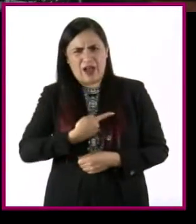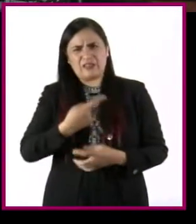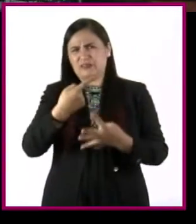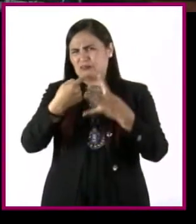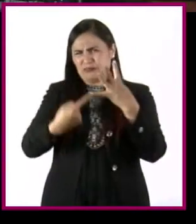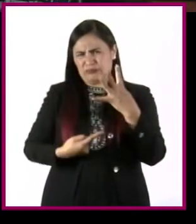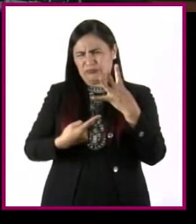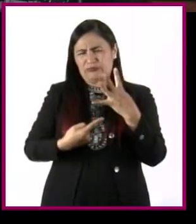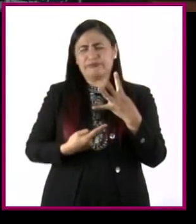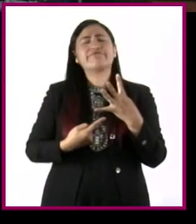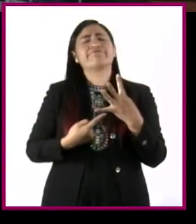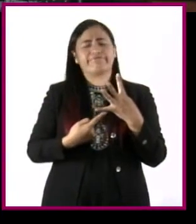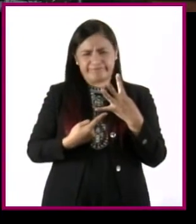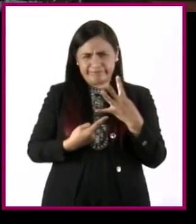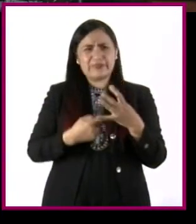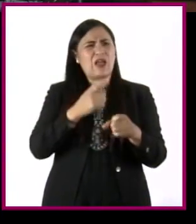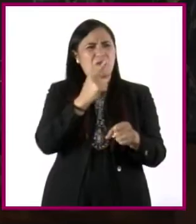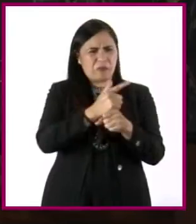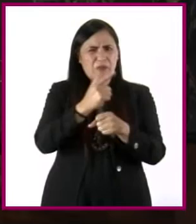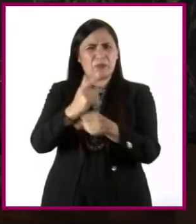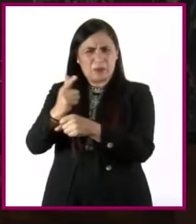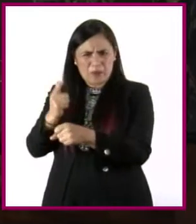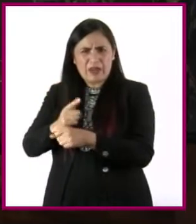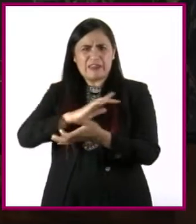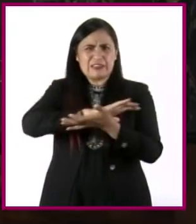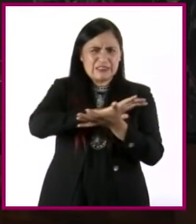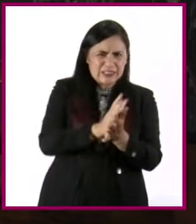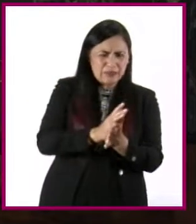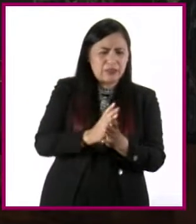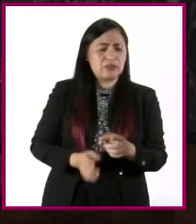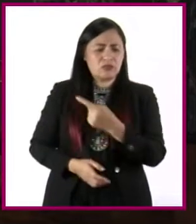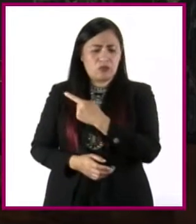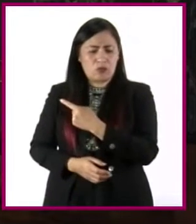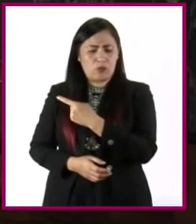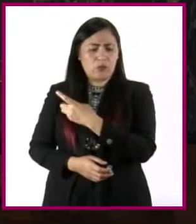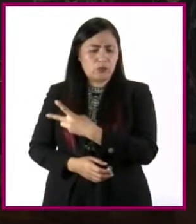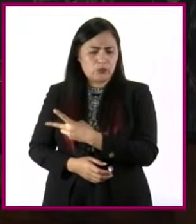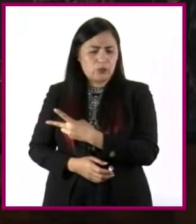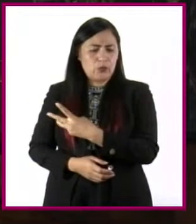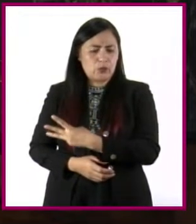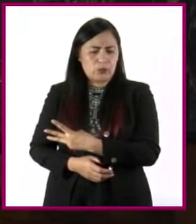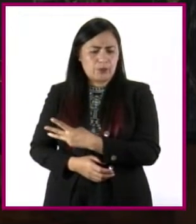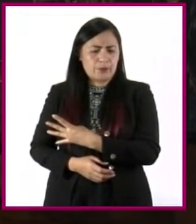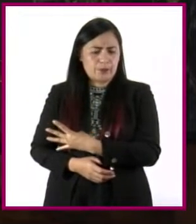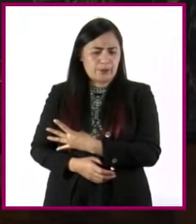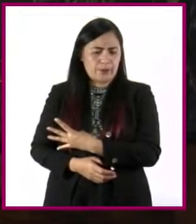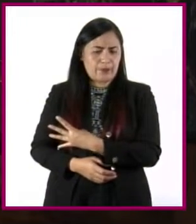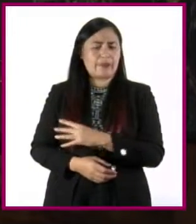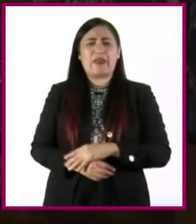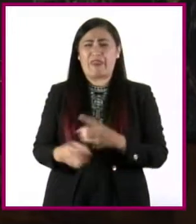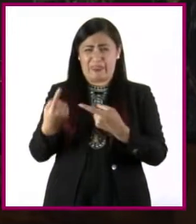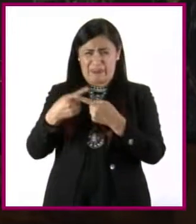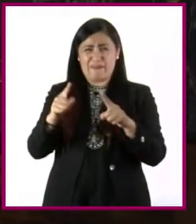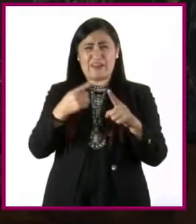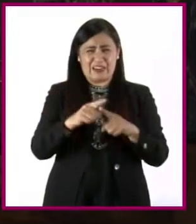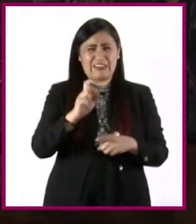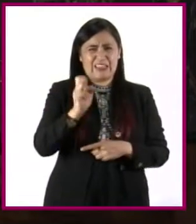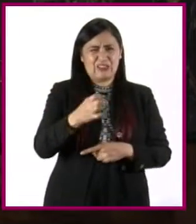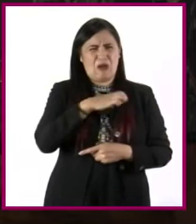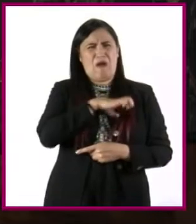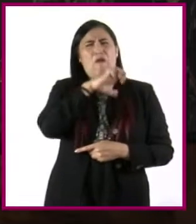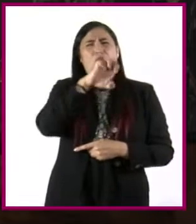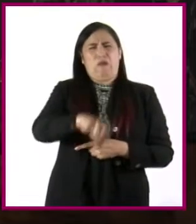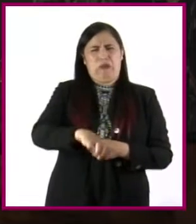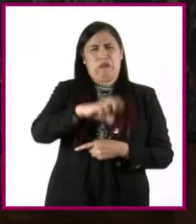importante distinguir otras formas de discriminación: lesbofobia, bifobia, transfobia e intersexfobia. Todas formas de